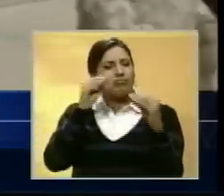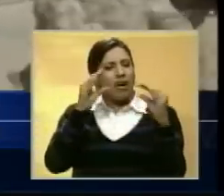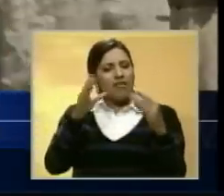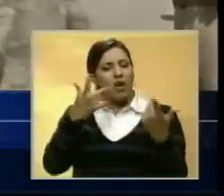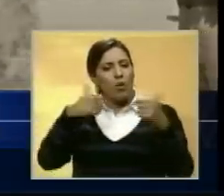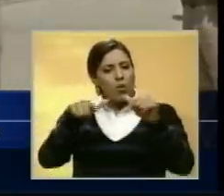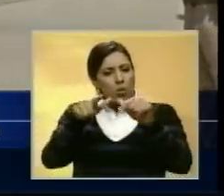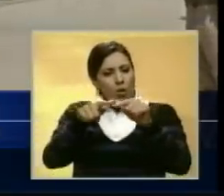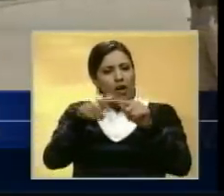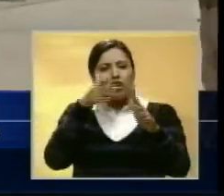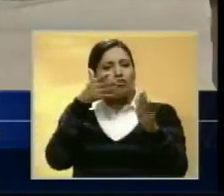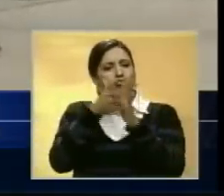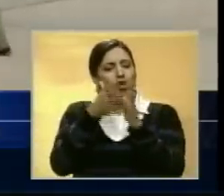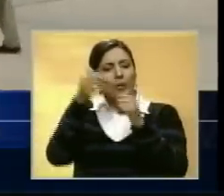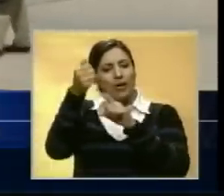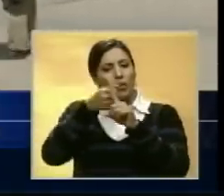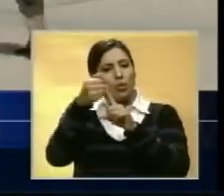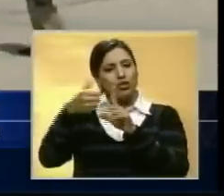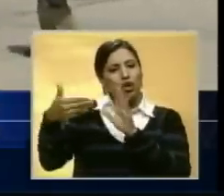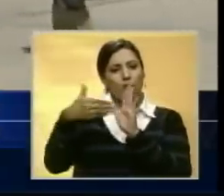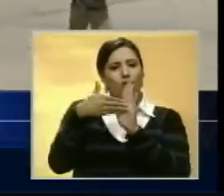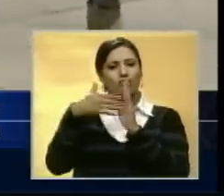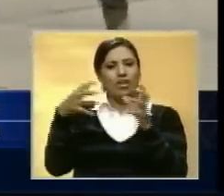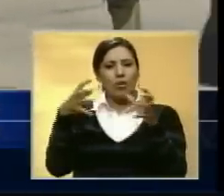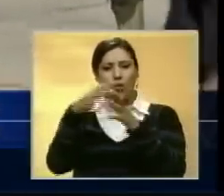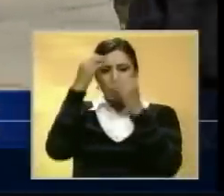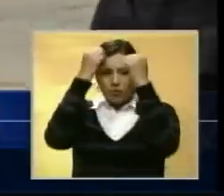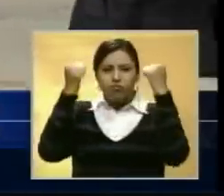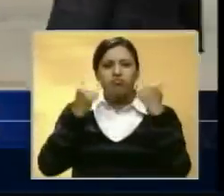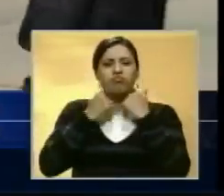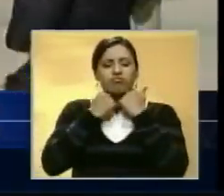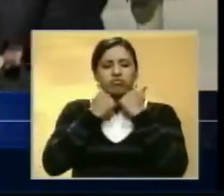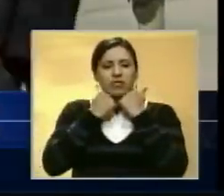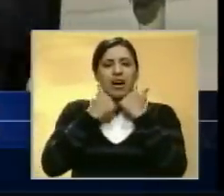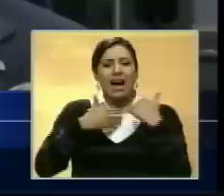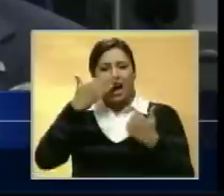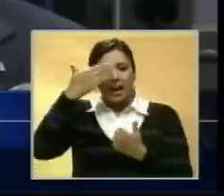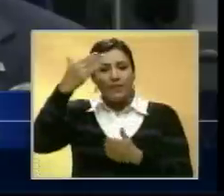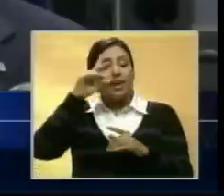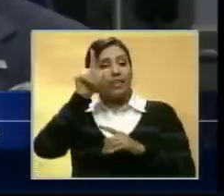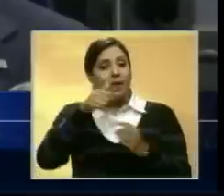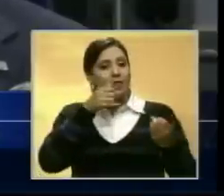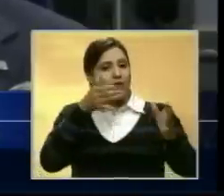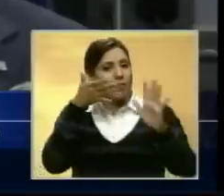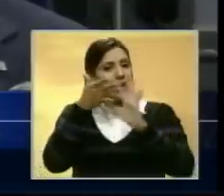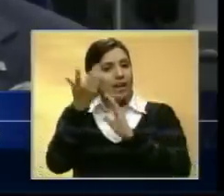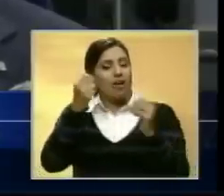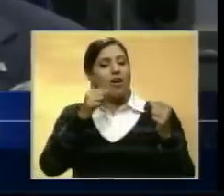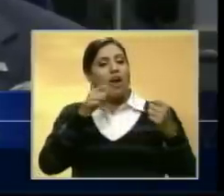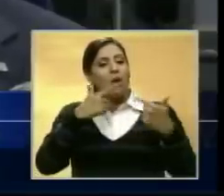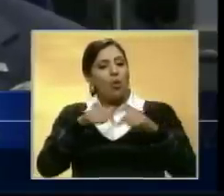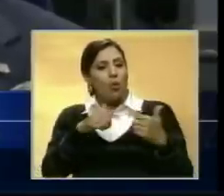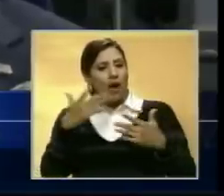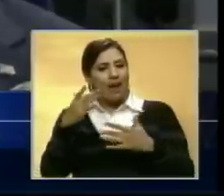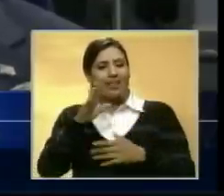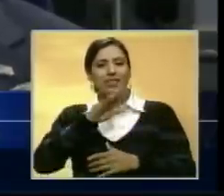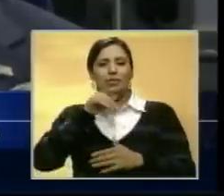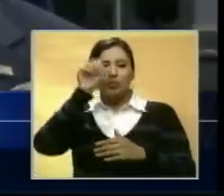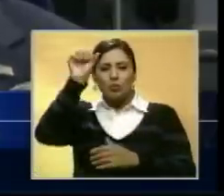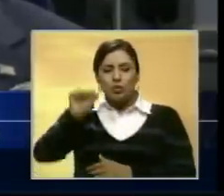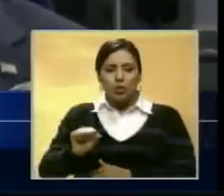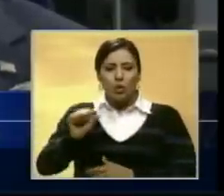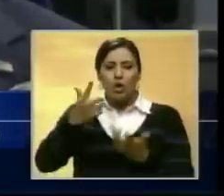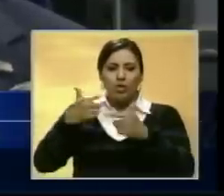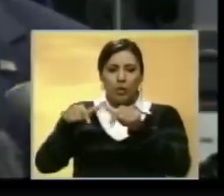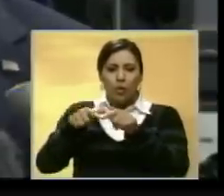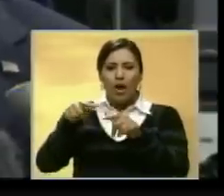autoridades locales sobre la lucha contra el grupo Estado Islámico. Allí manifestó su aprobación al desplazamiento de fuerzas iraquíes desde el sur de